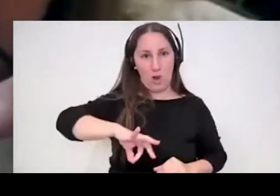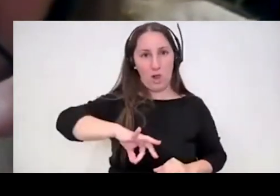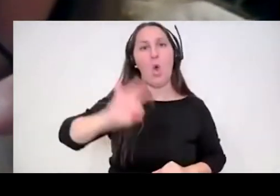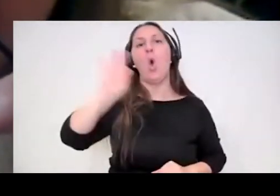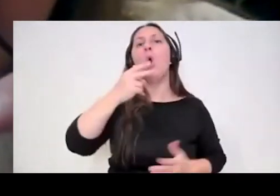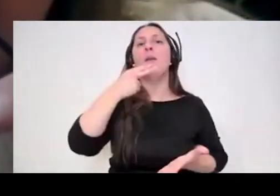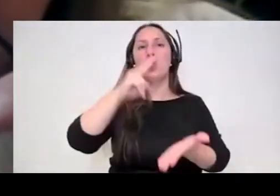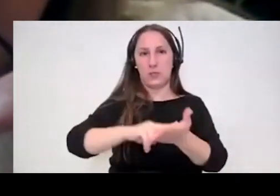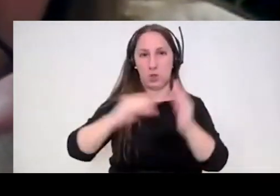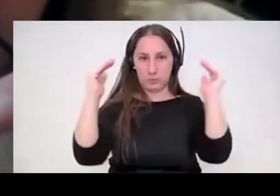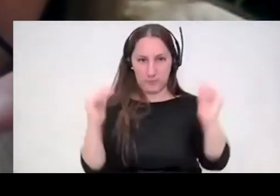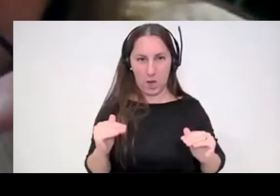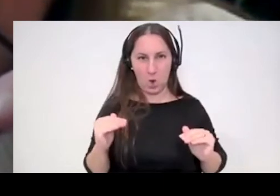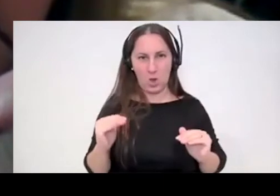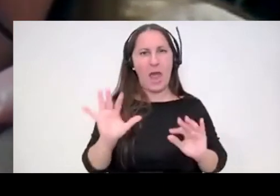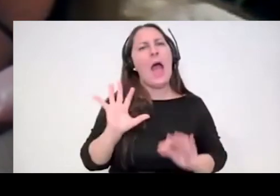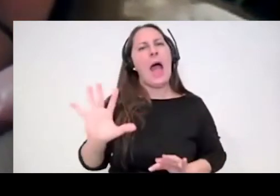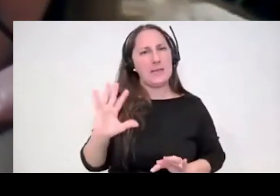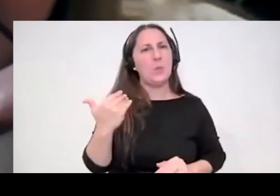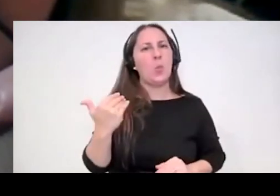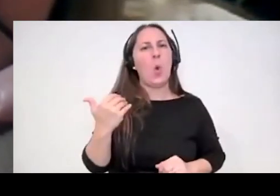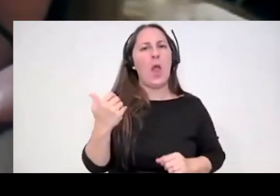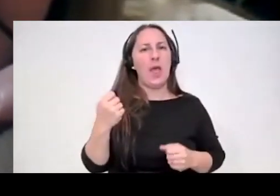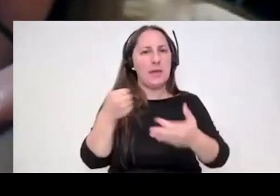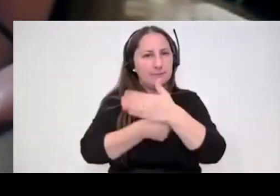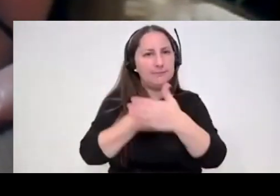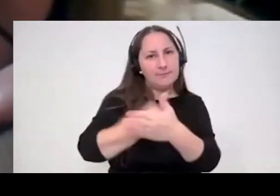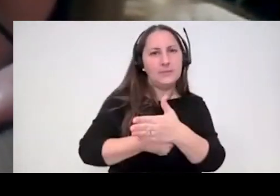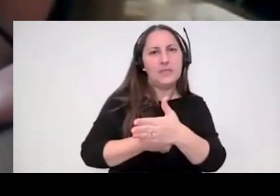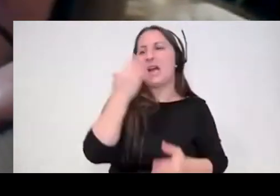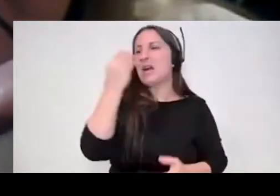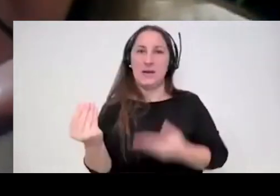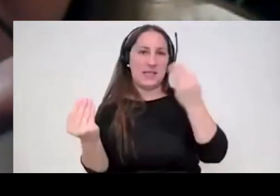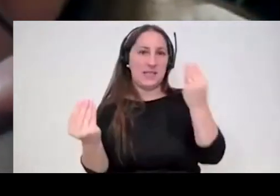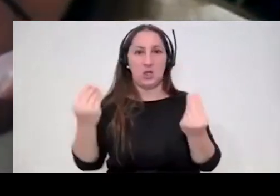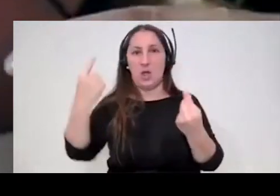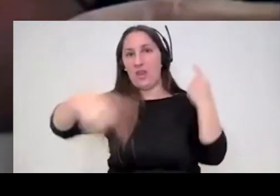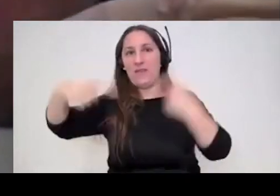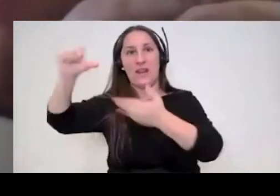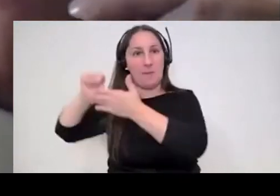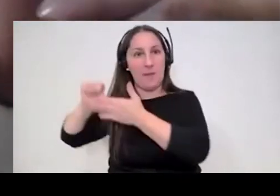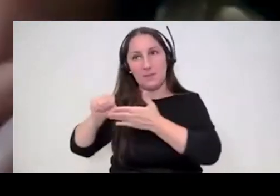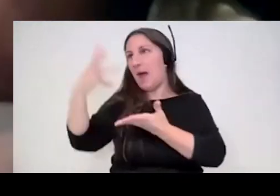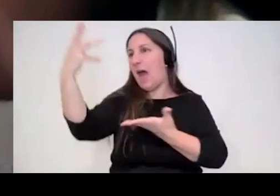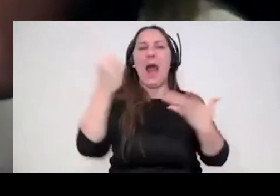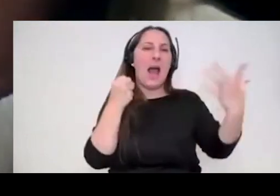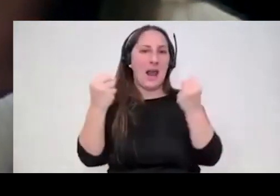impuestos. En ese escenario también habría una puja entre las representaciones de los distintos países para captar fuentes de